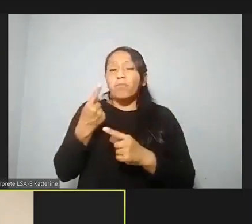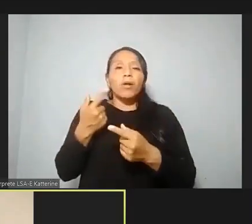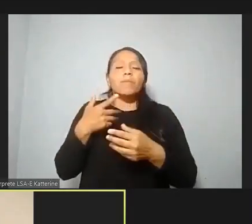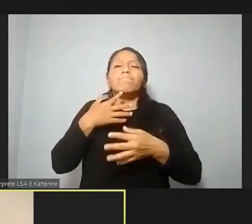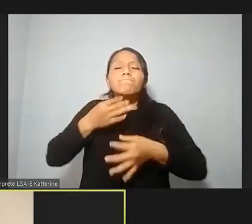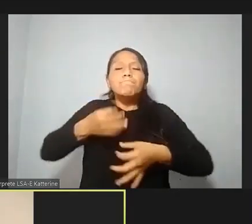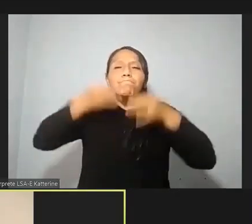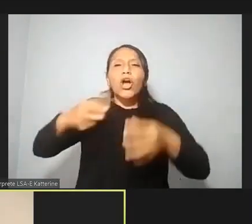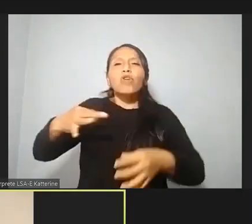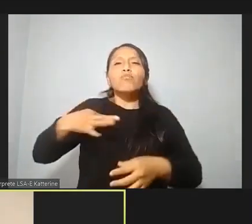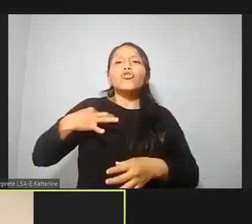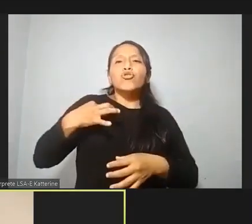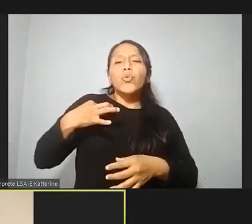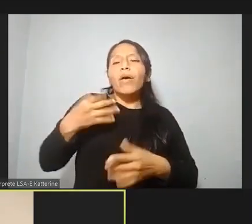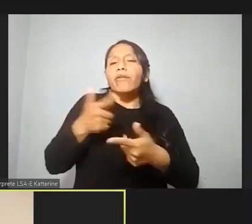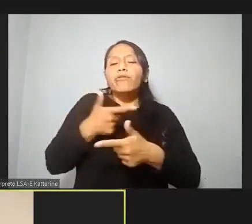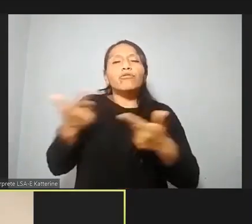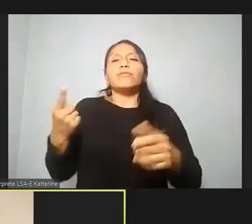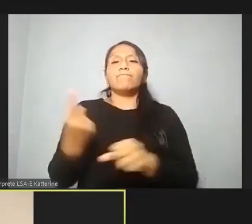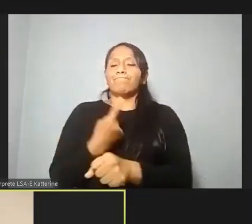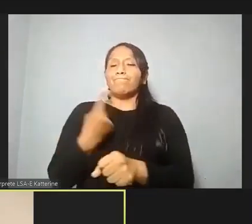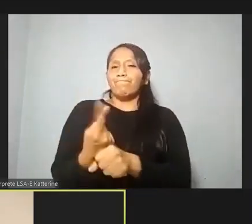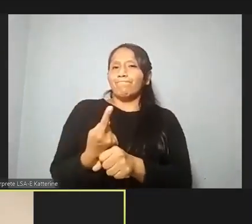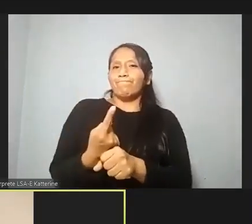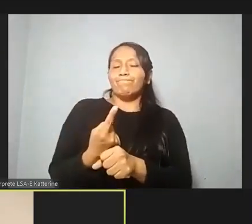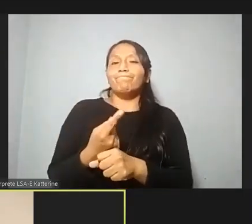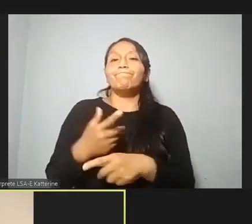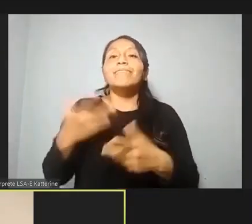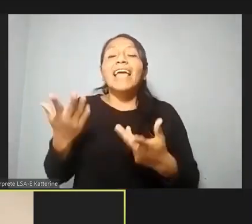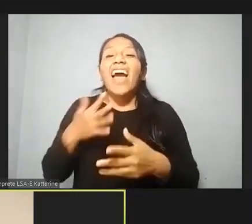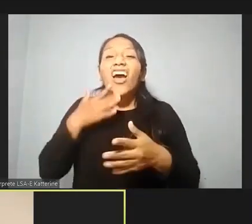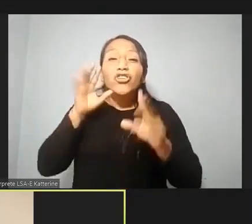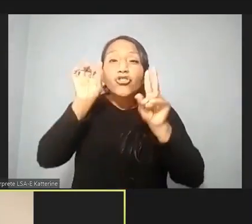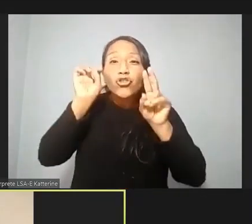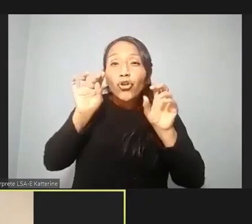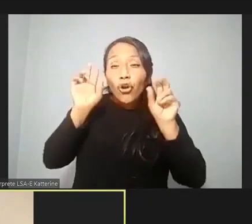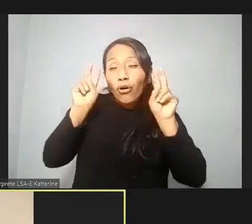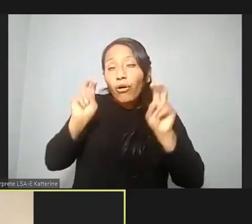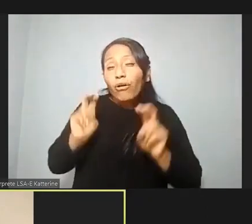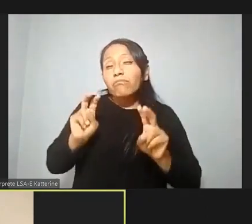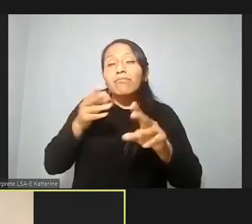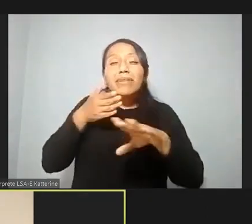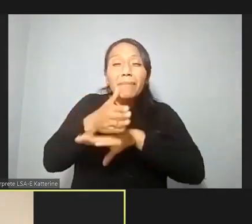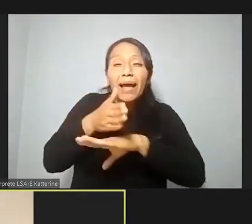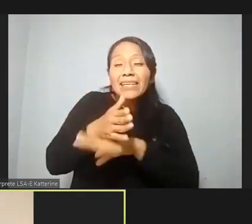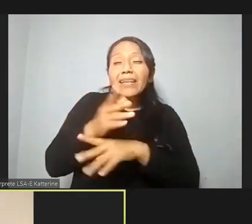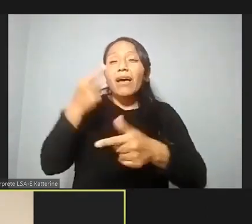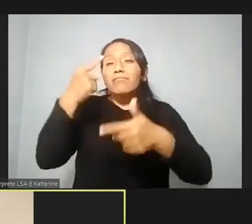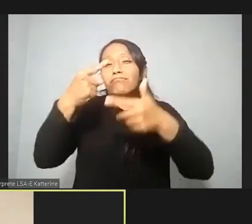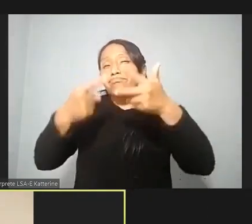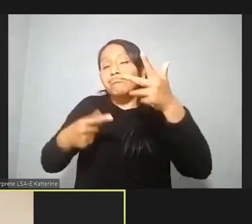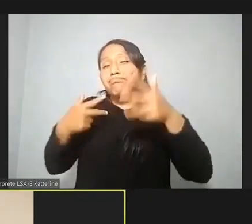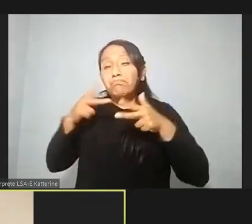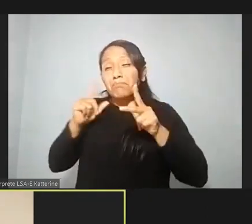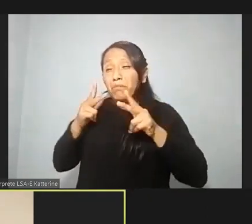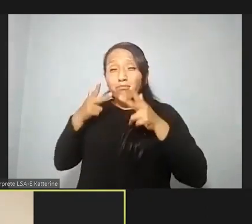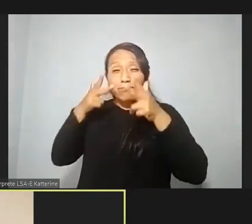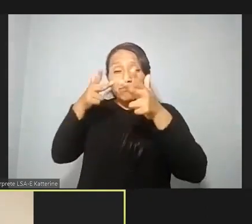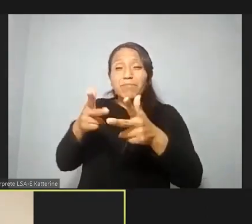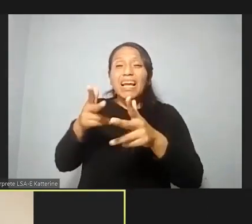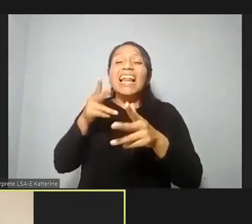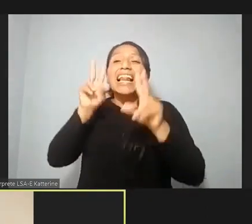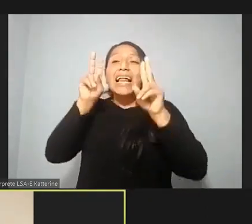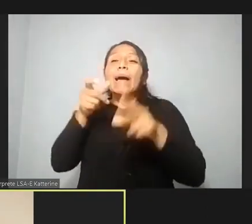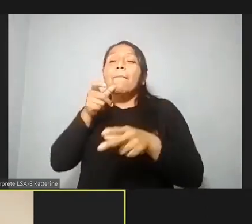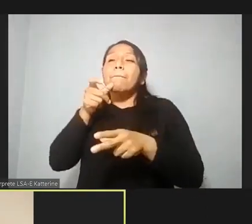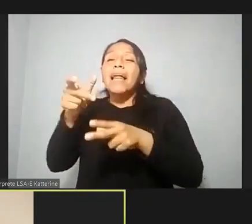ciudadanía. Hablar solo de accesibilidad sin contemplar todas las demás cuestiones que mencioné antes hacen que la palabra accesibilidad